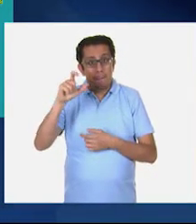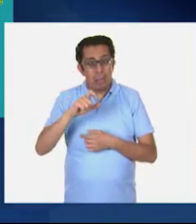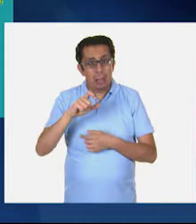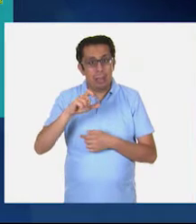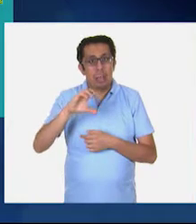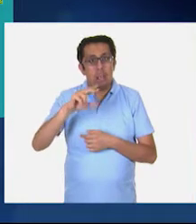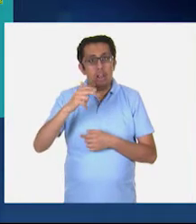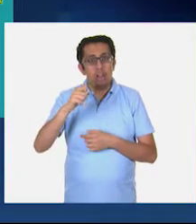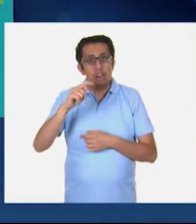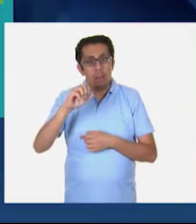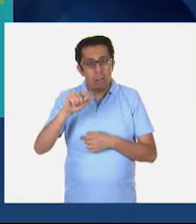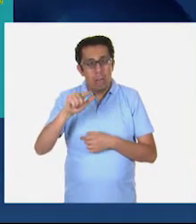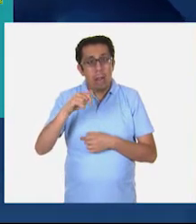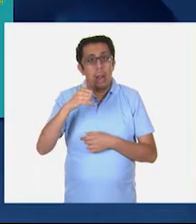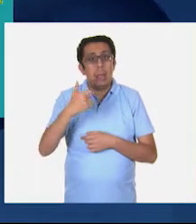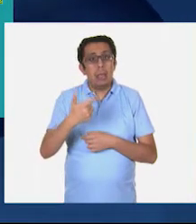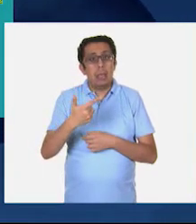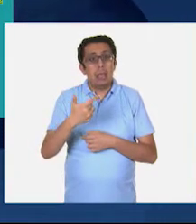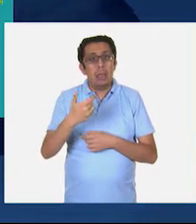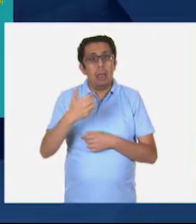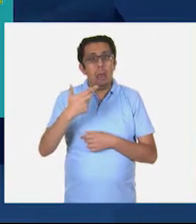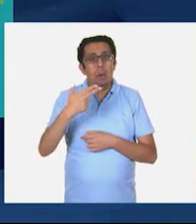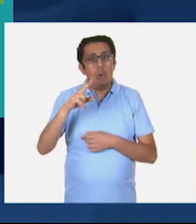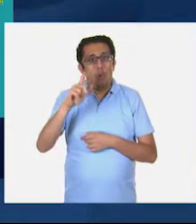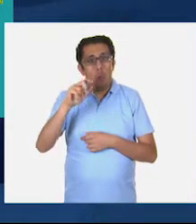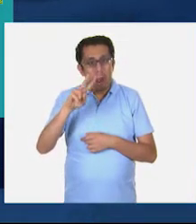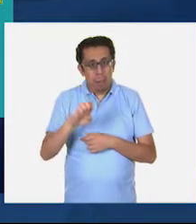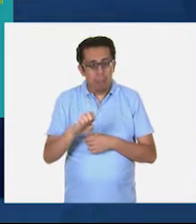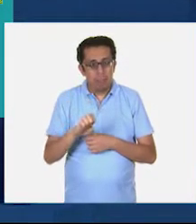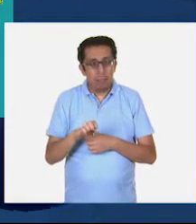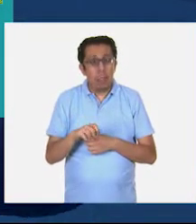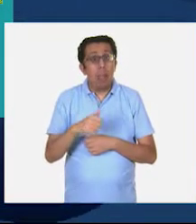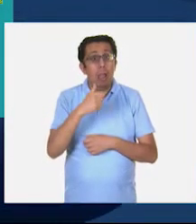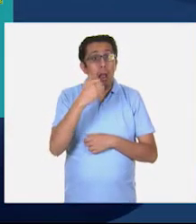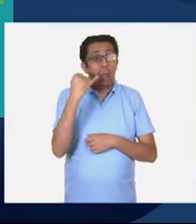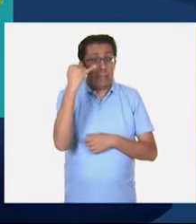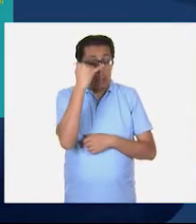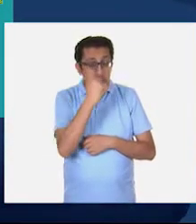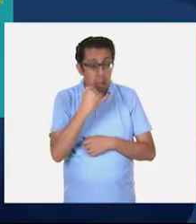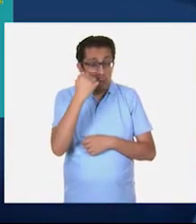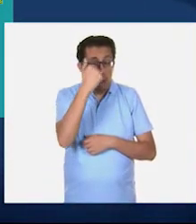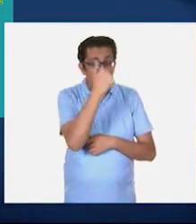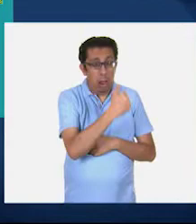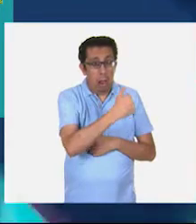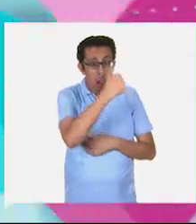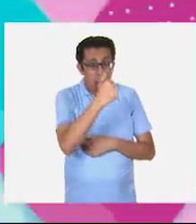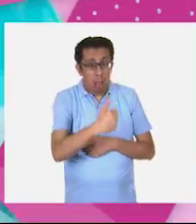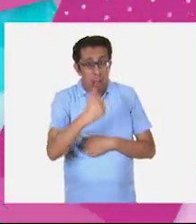y Guave. Esto quiere decir que cada lengua tiene una relación,